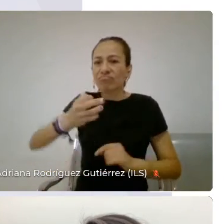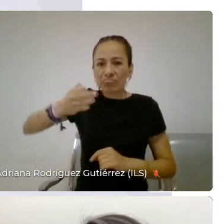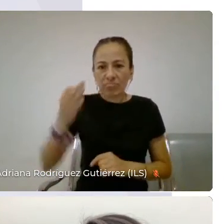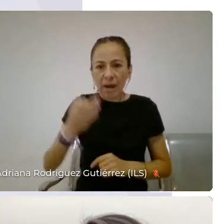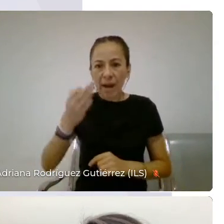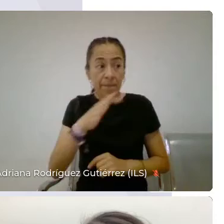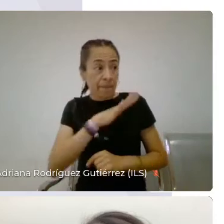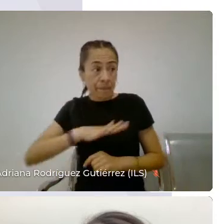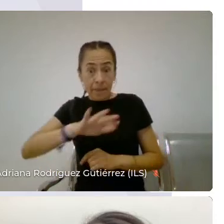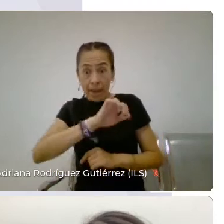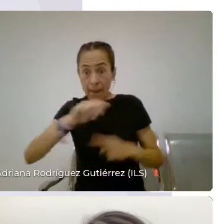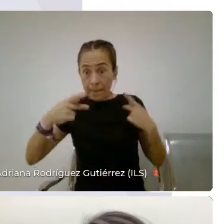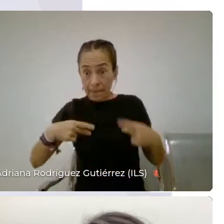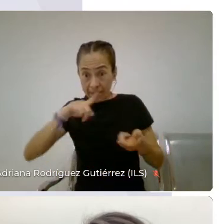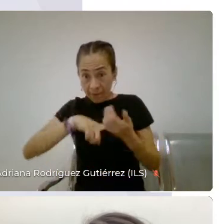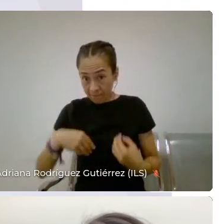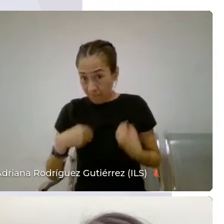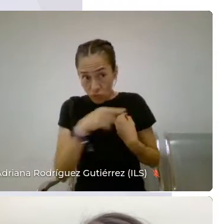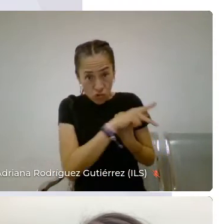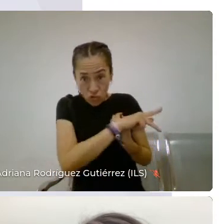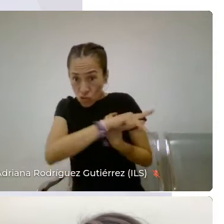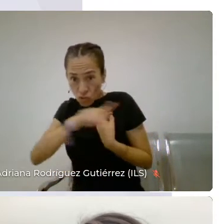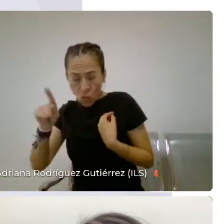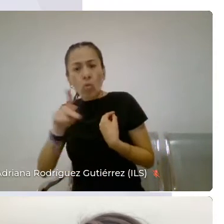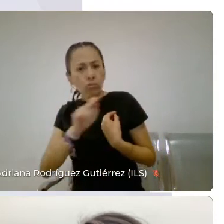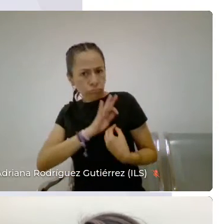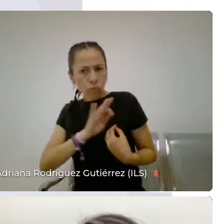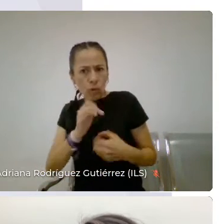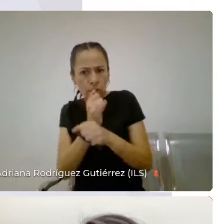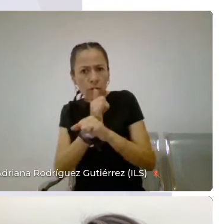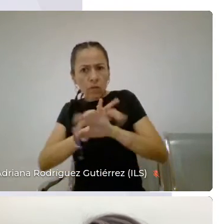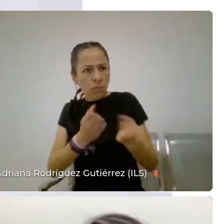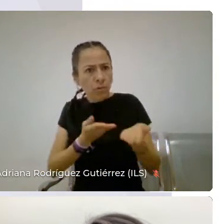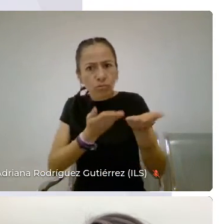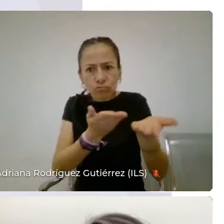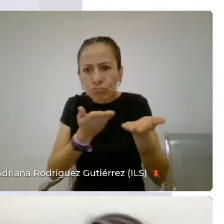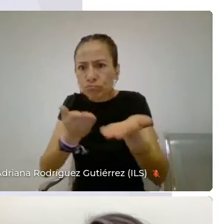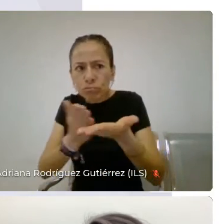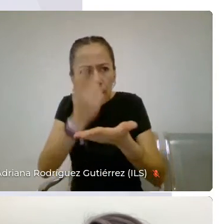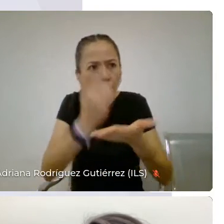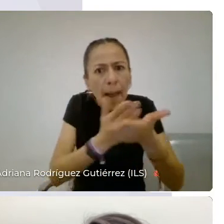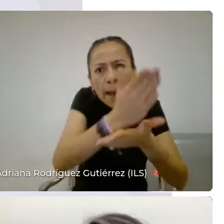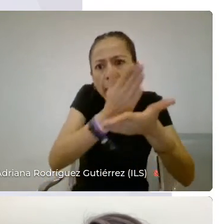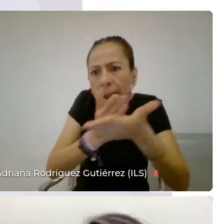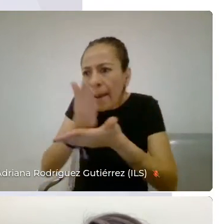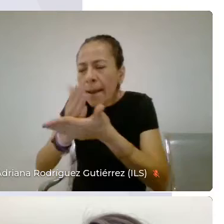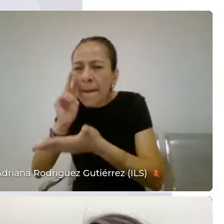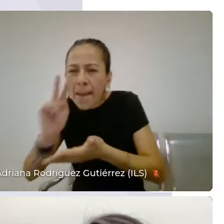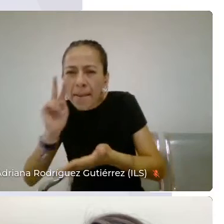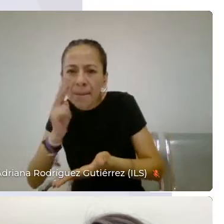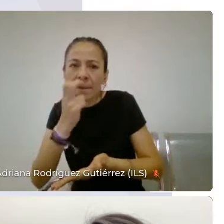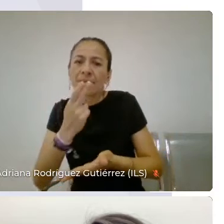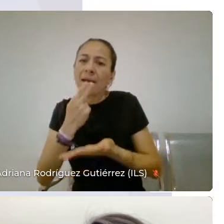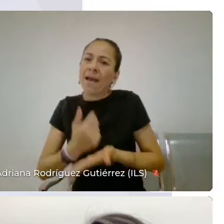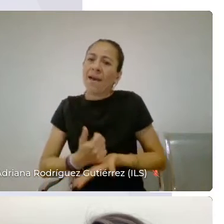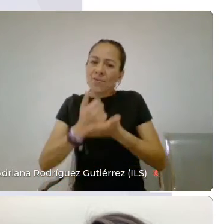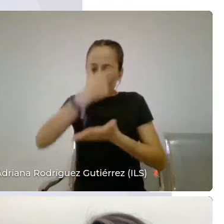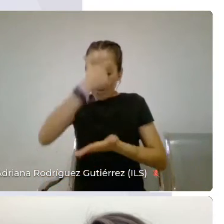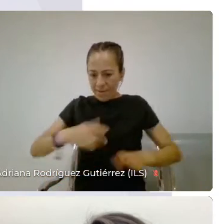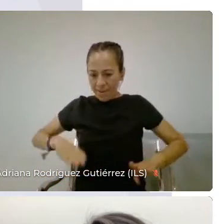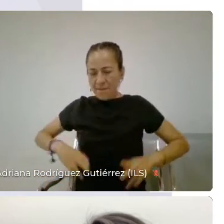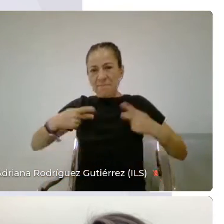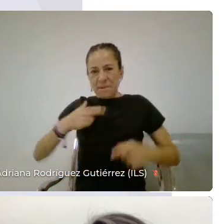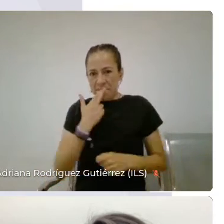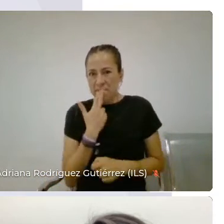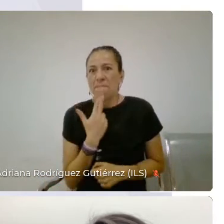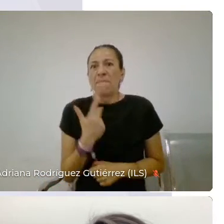tienen acceso a esa información y eso, pues, digamos, seguramente nos podrá hacer mejores ciudadanos porque podremos hacer responsables a quienes elegimos, digamos,